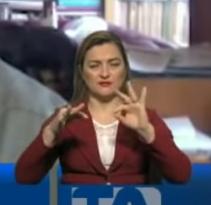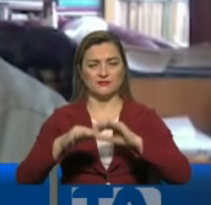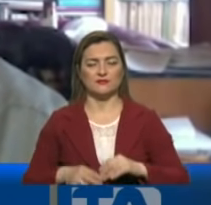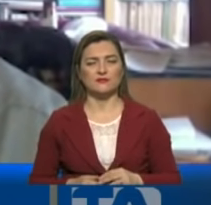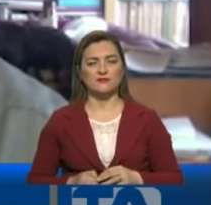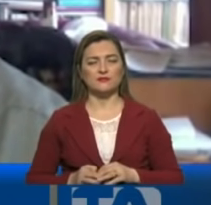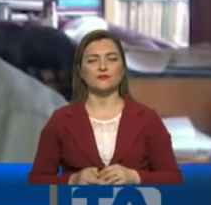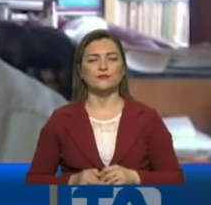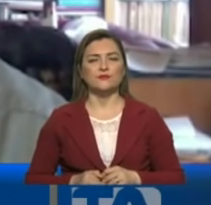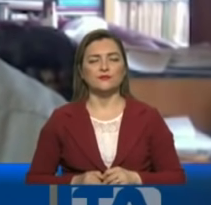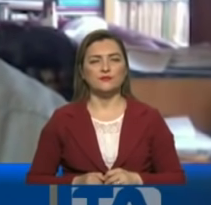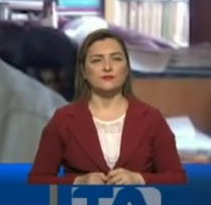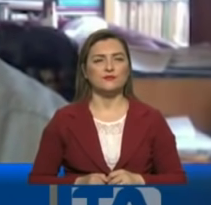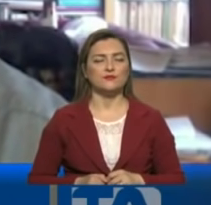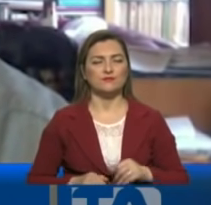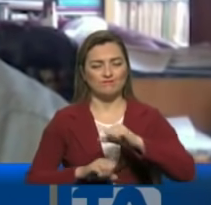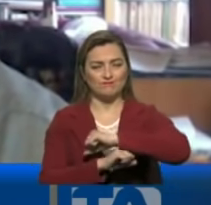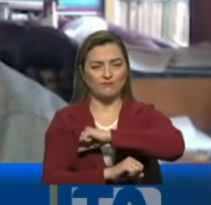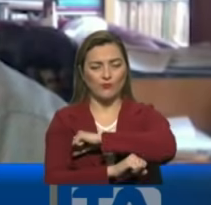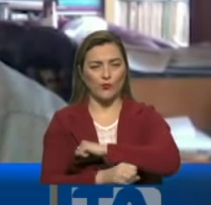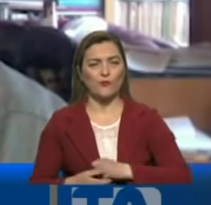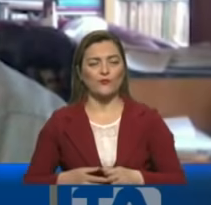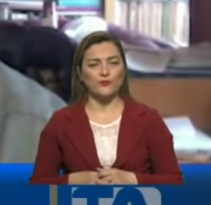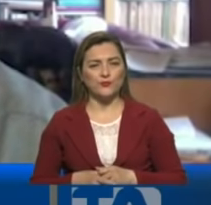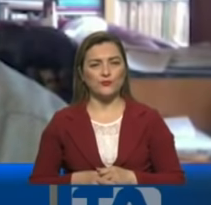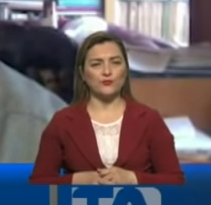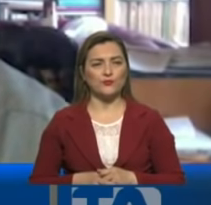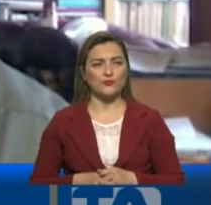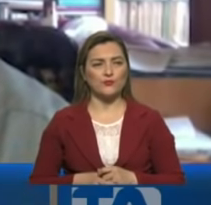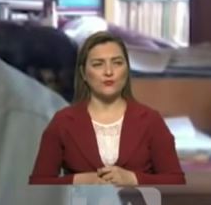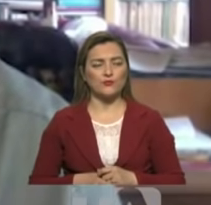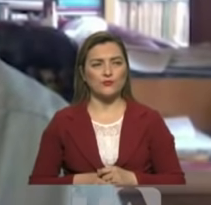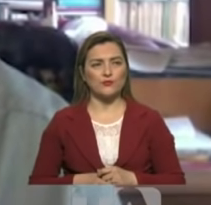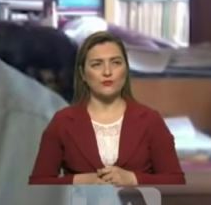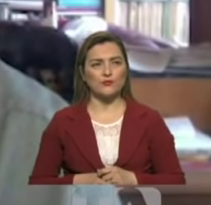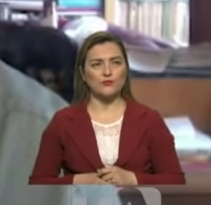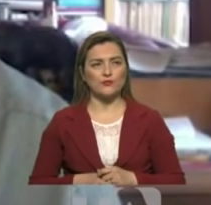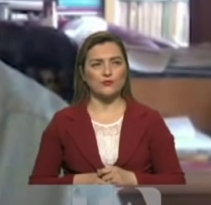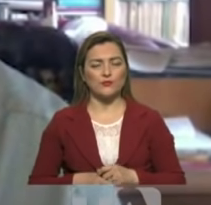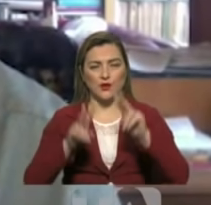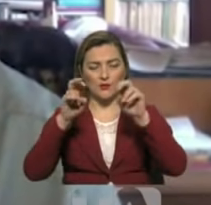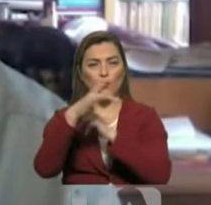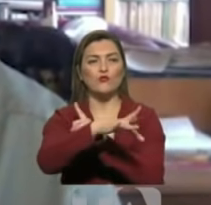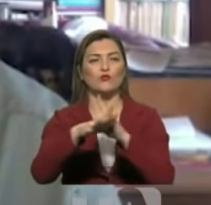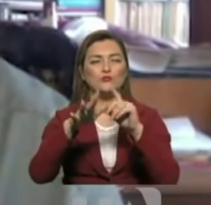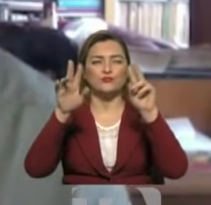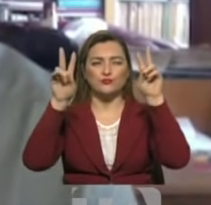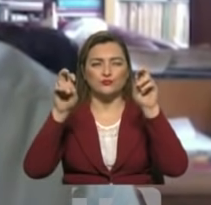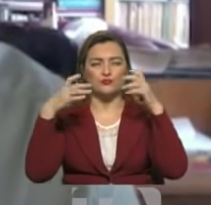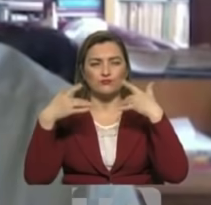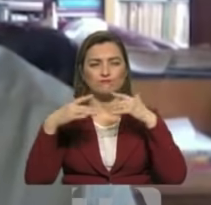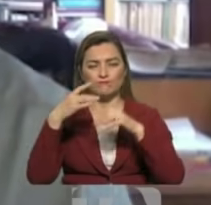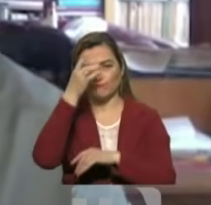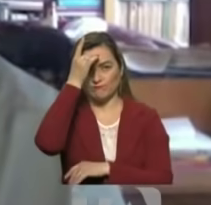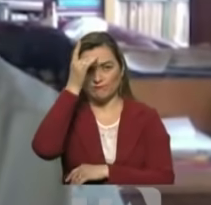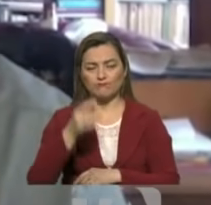quebradas, fundamentalmente, ¿no? En cuanto al temas ambientales hay una gran deuda todavía. O